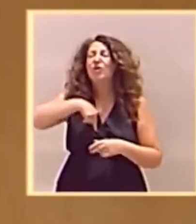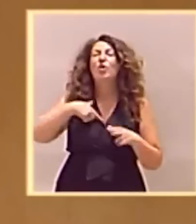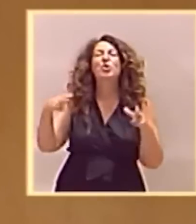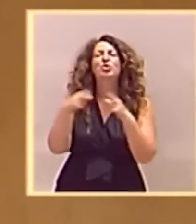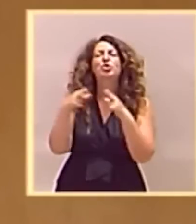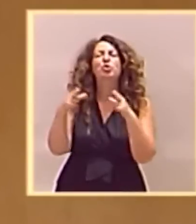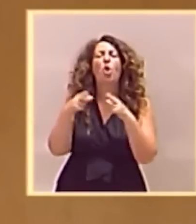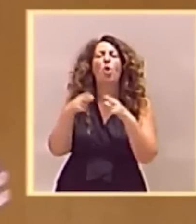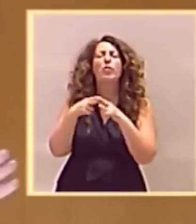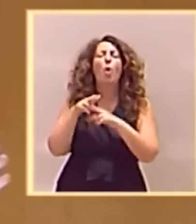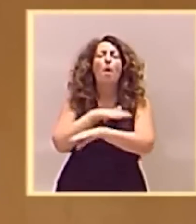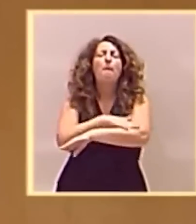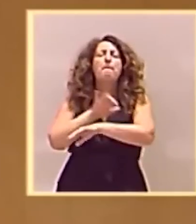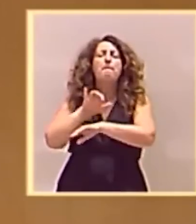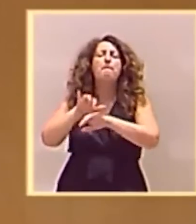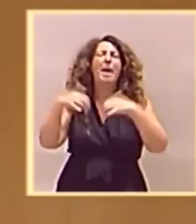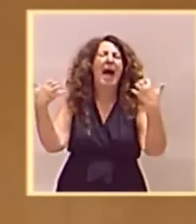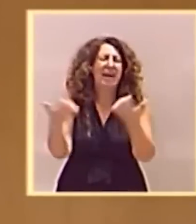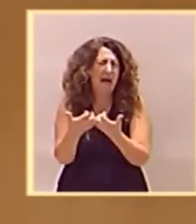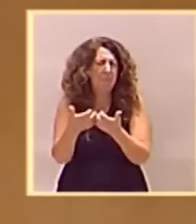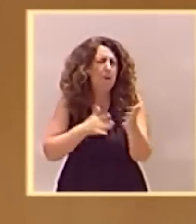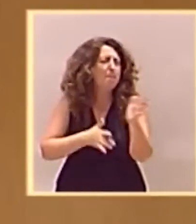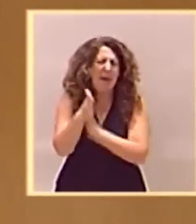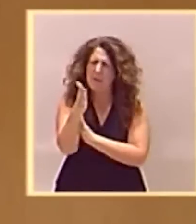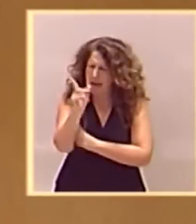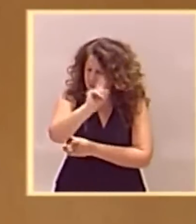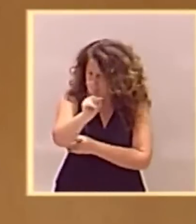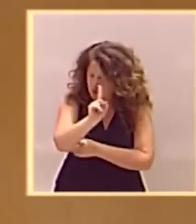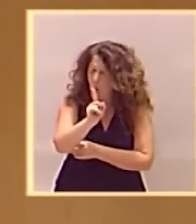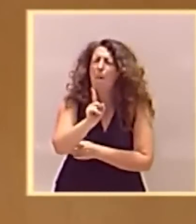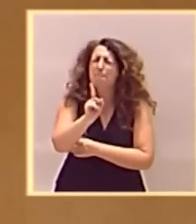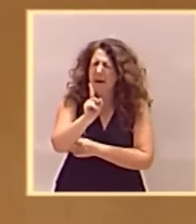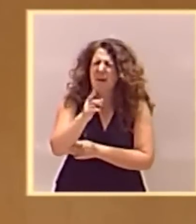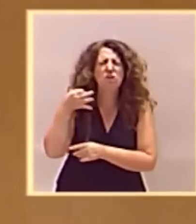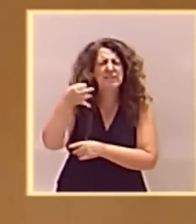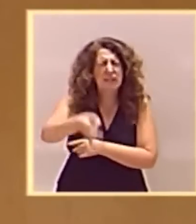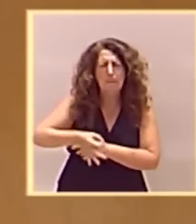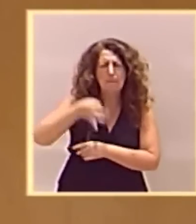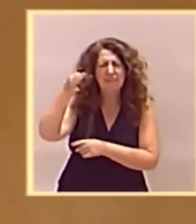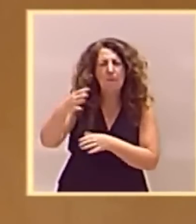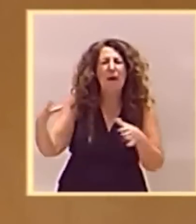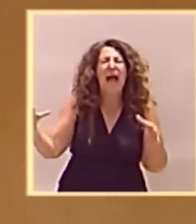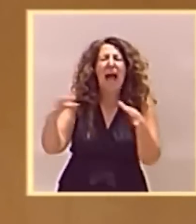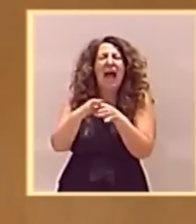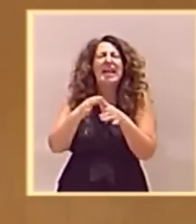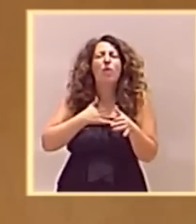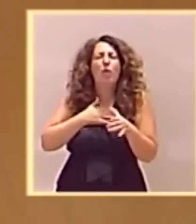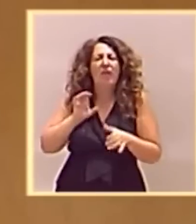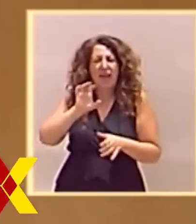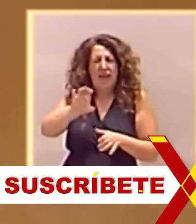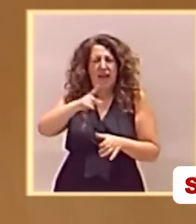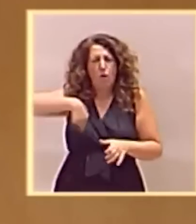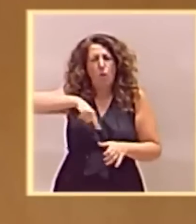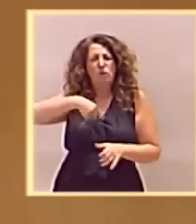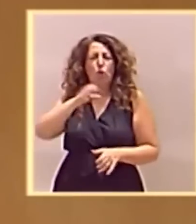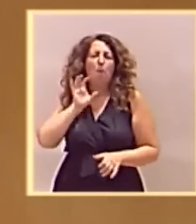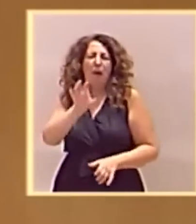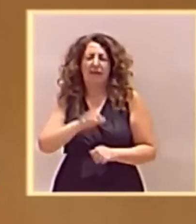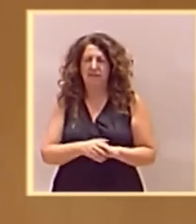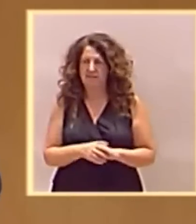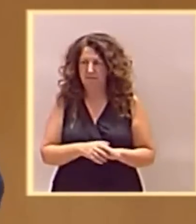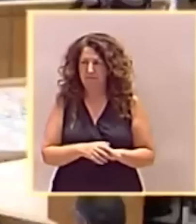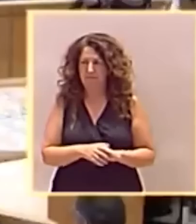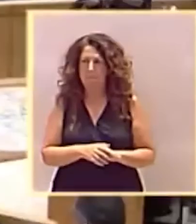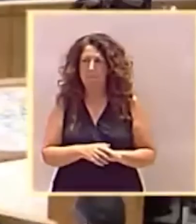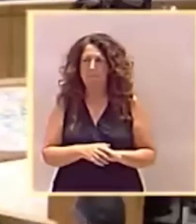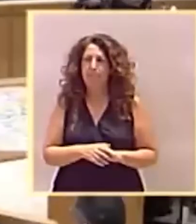socios parlamentarios permanentes, pero siempre, siempre, siempre seremos aliados de nuestro país. Vaya terminando, España, señoría, por